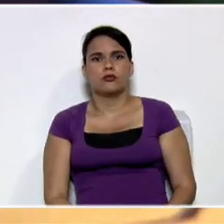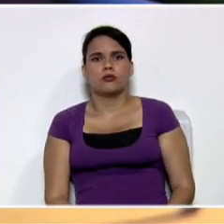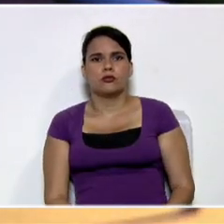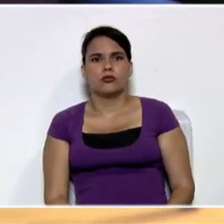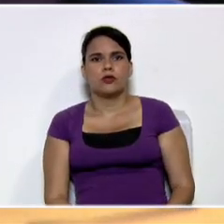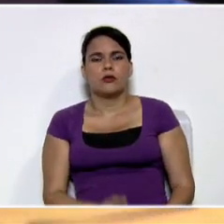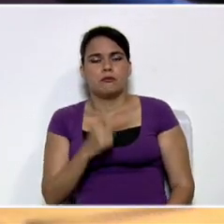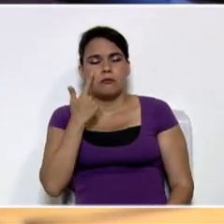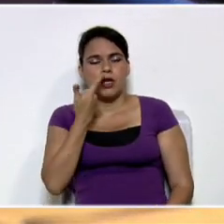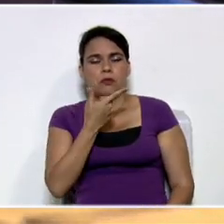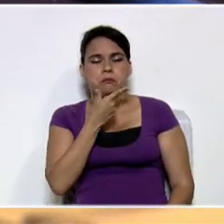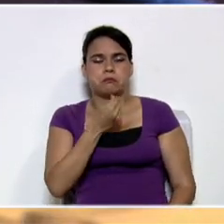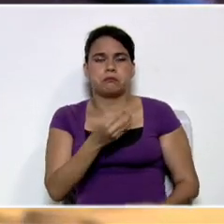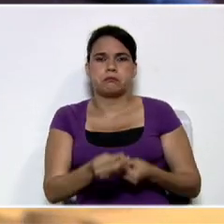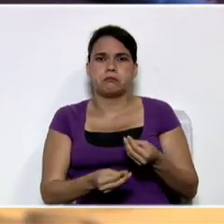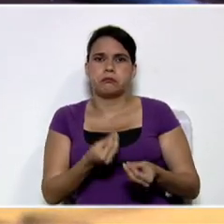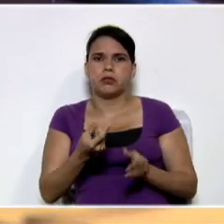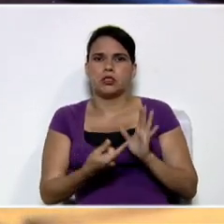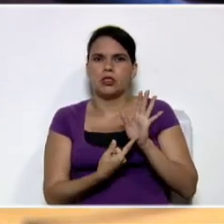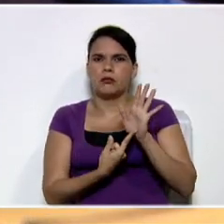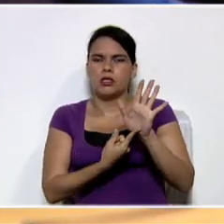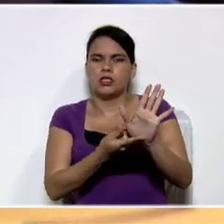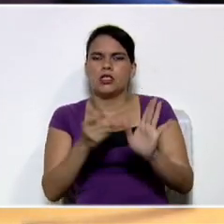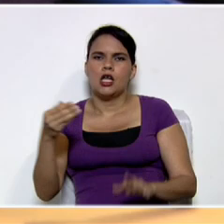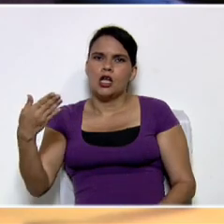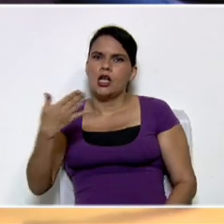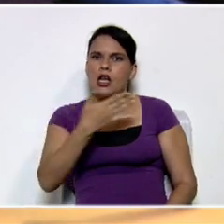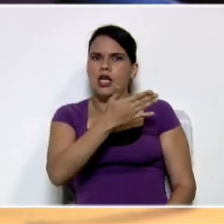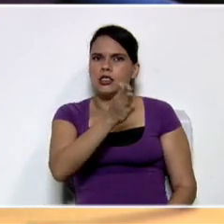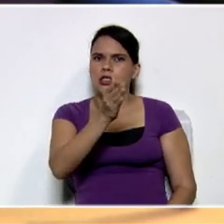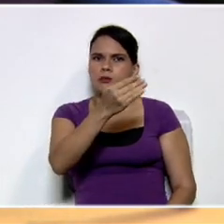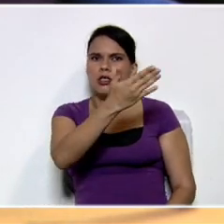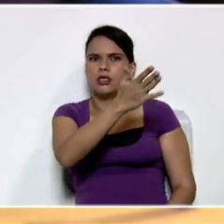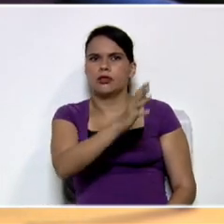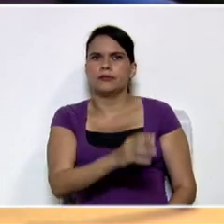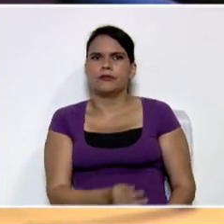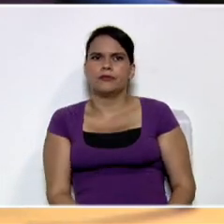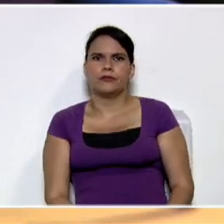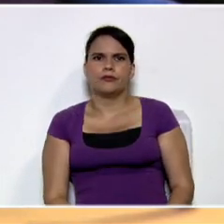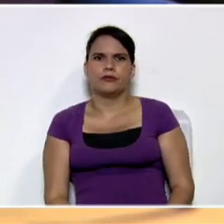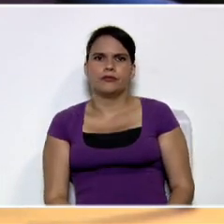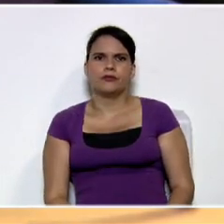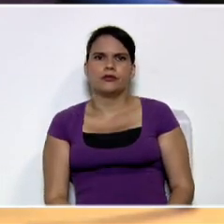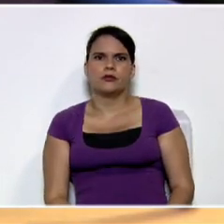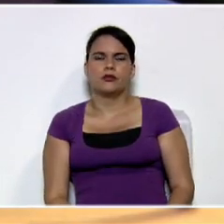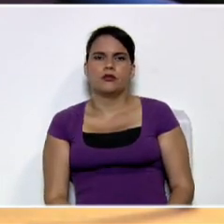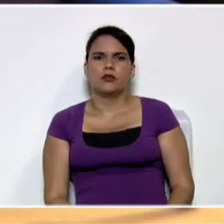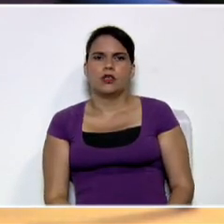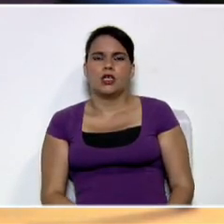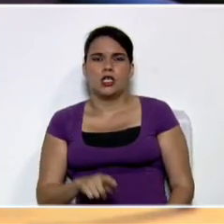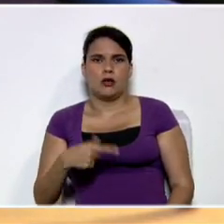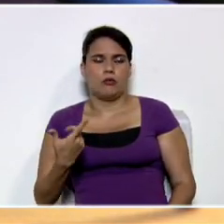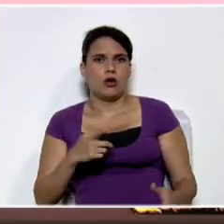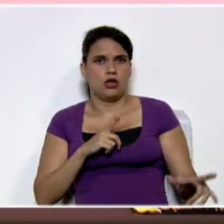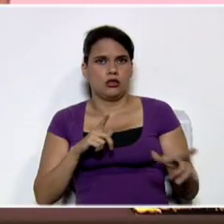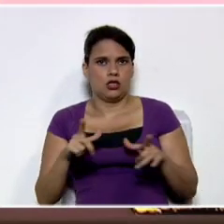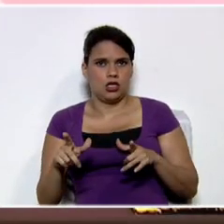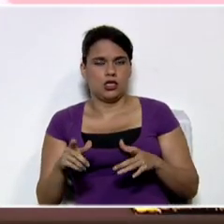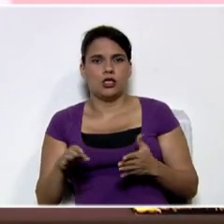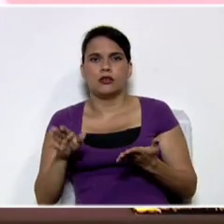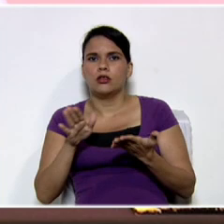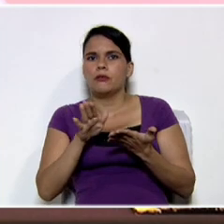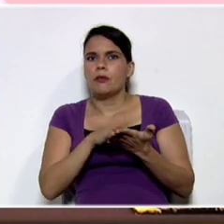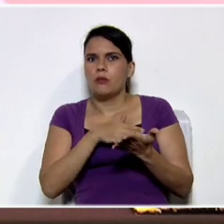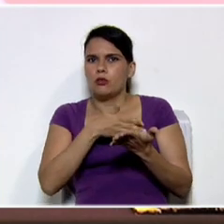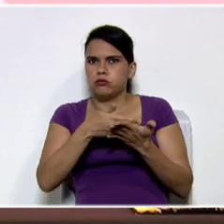lo fácil que es representar lo que es la serpiente en relieve y luego de tener esta serpiente vamos